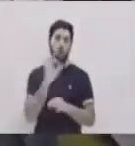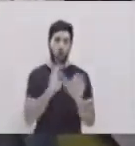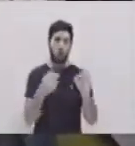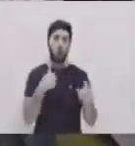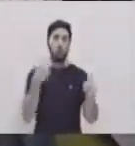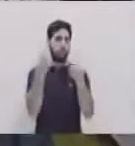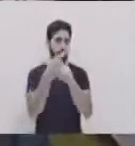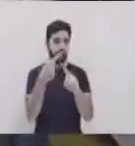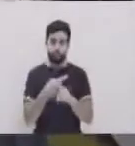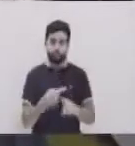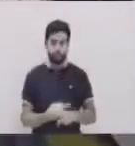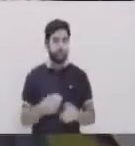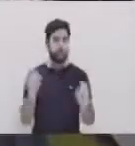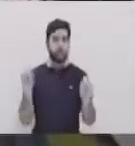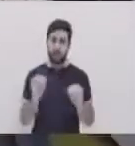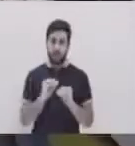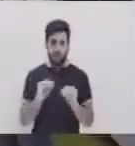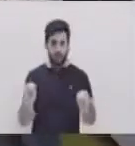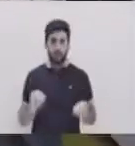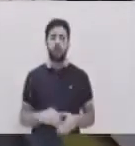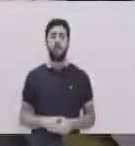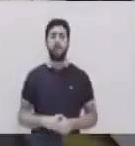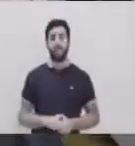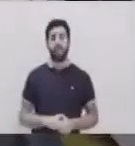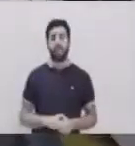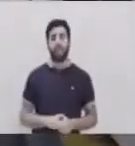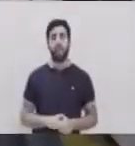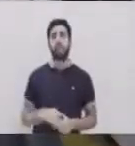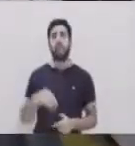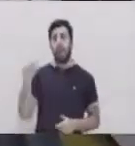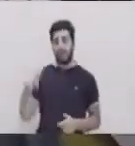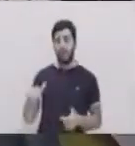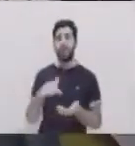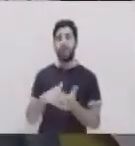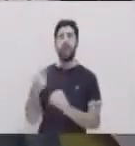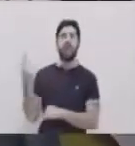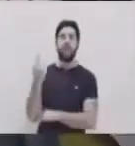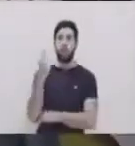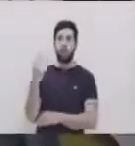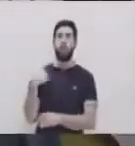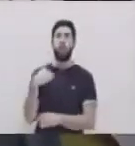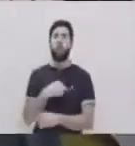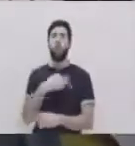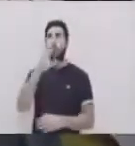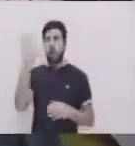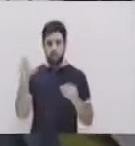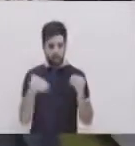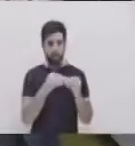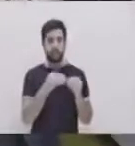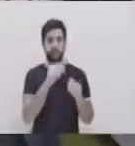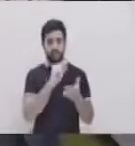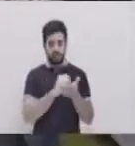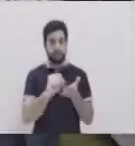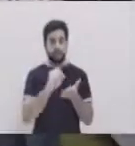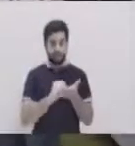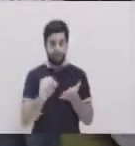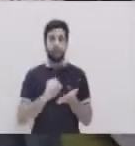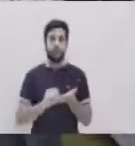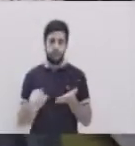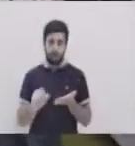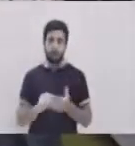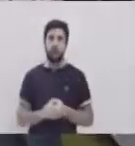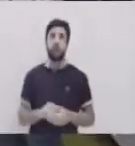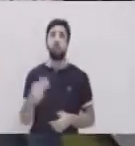faltas de ortografía, ¿verdad? Correcto, entonces has señalado ya la importancia de conocer ese tipo de registros. Sabemos que en